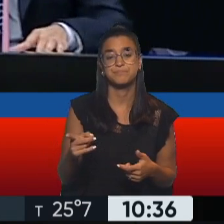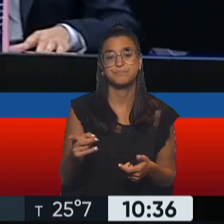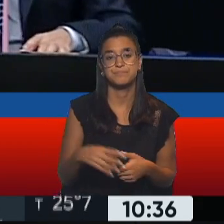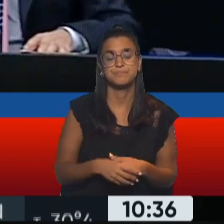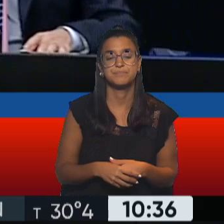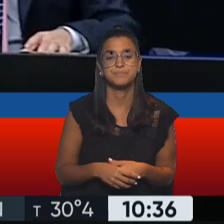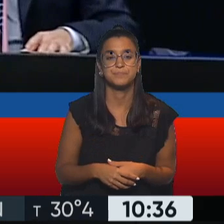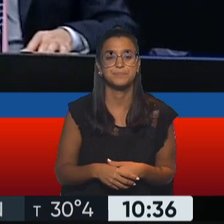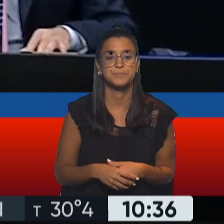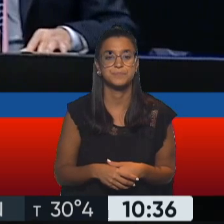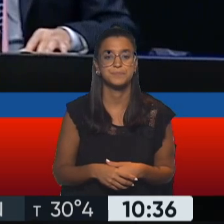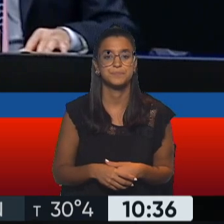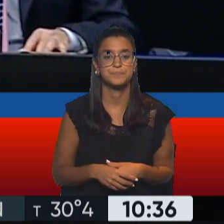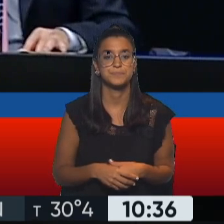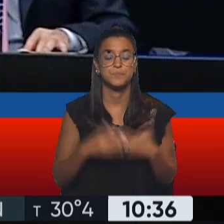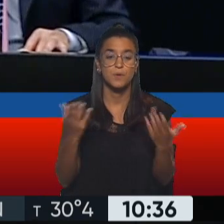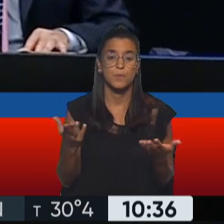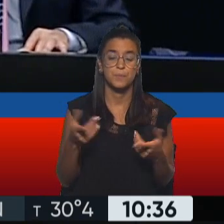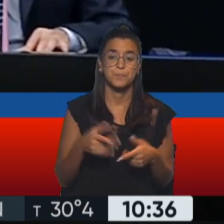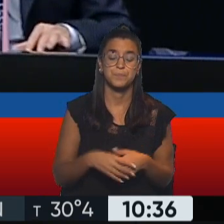cercenándola, bueno,